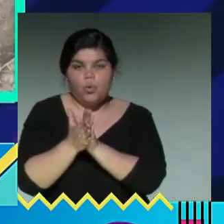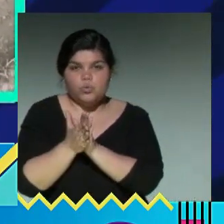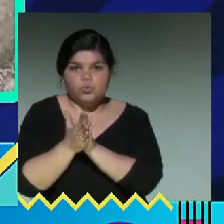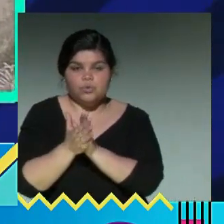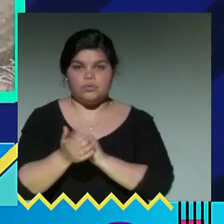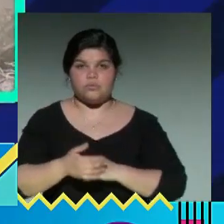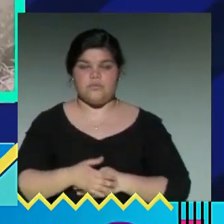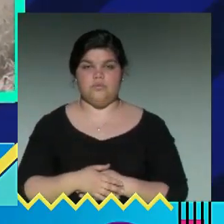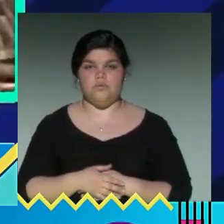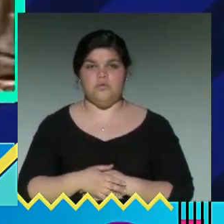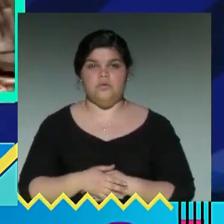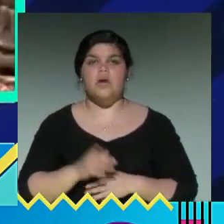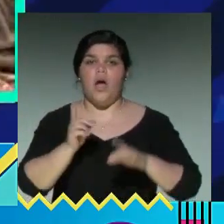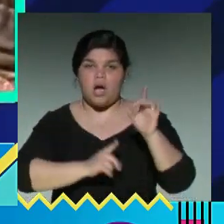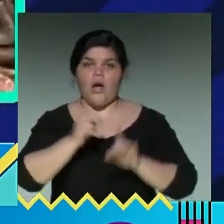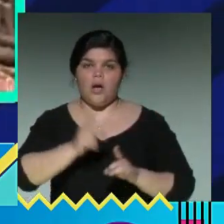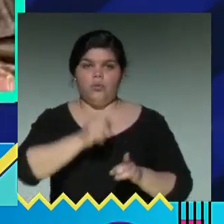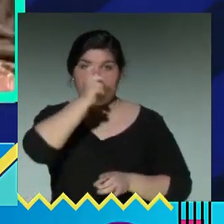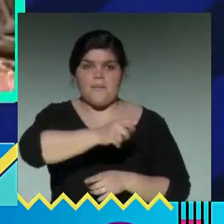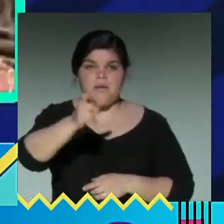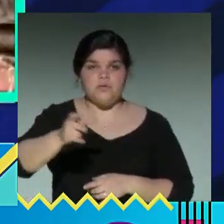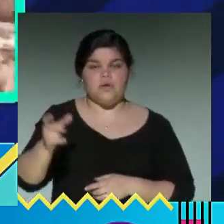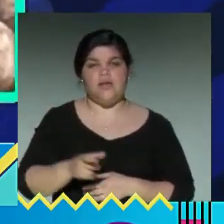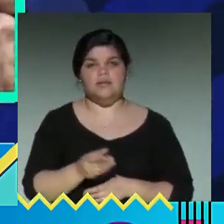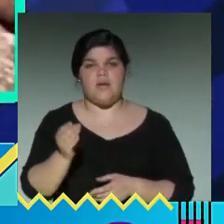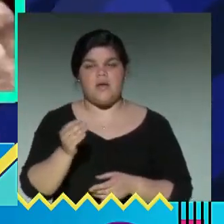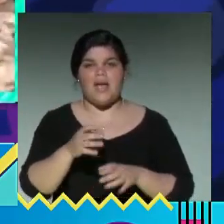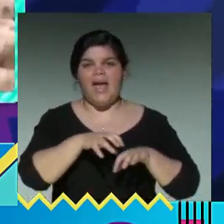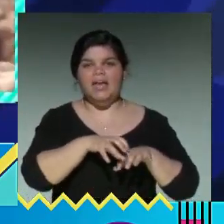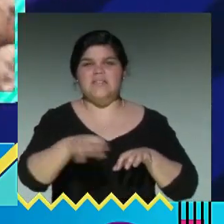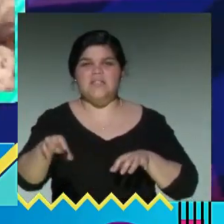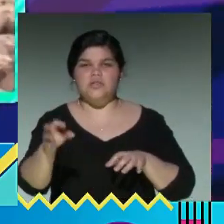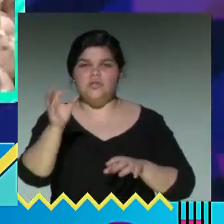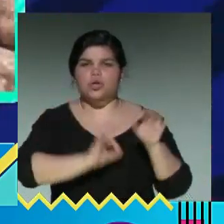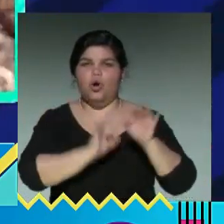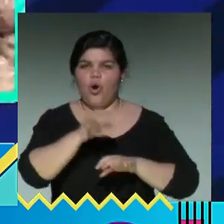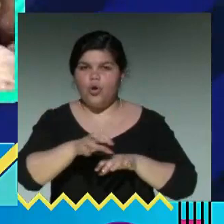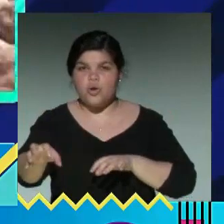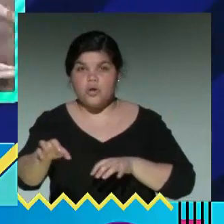de organismos públicos, como lo que es